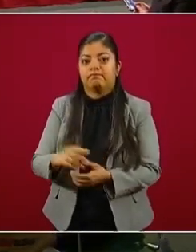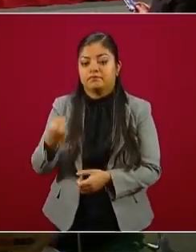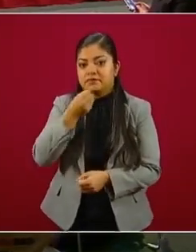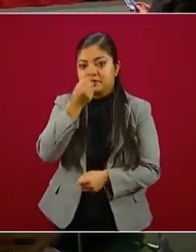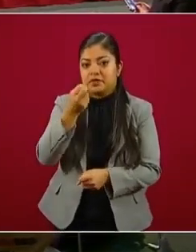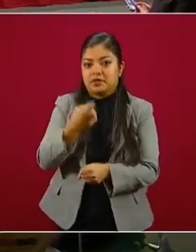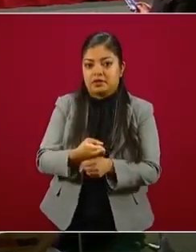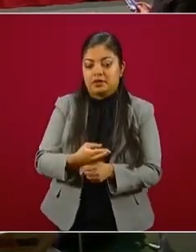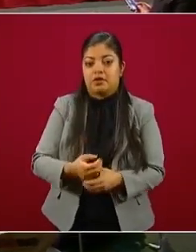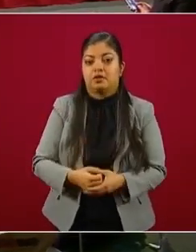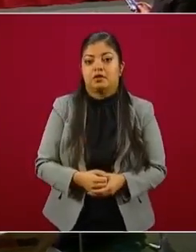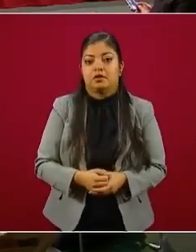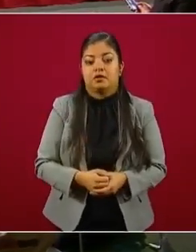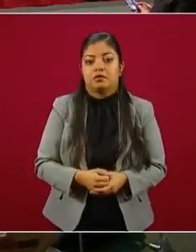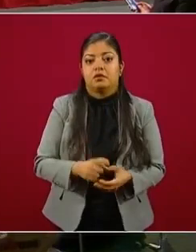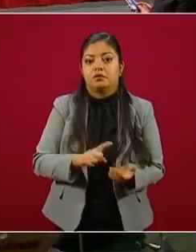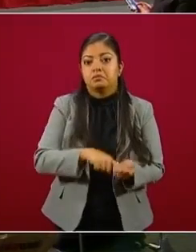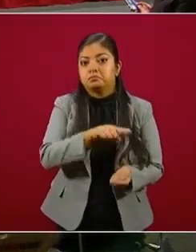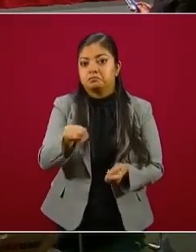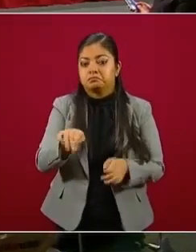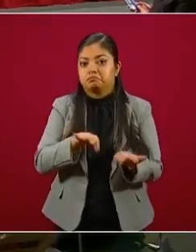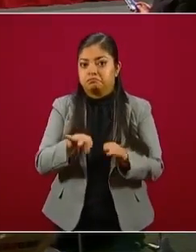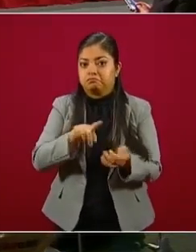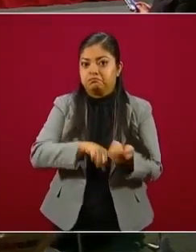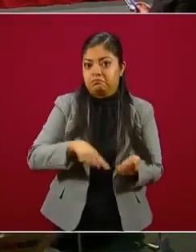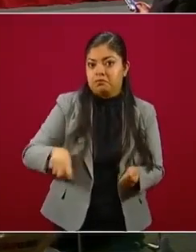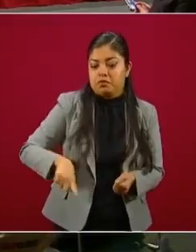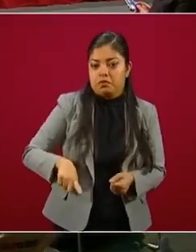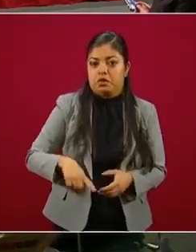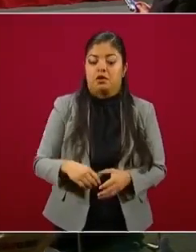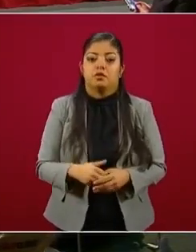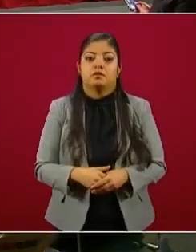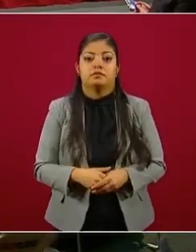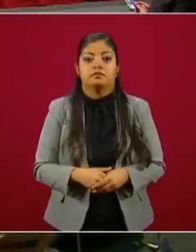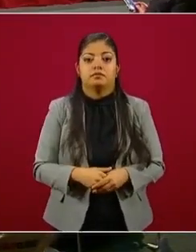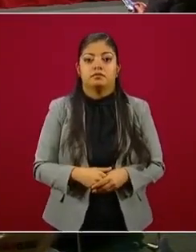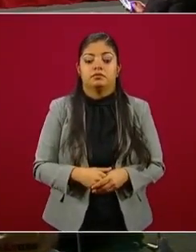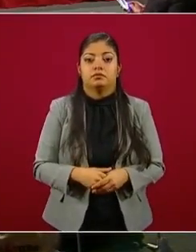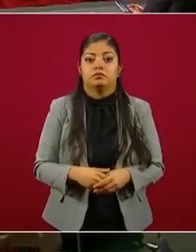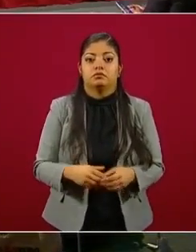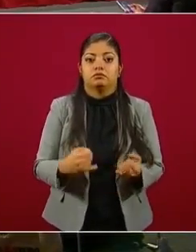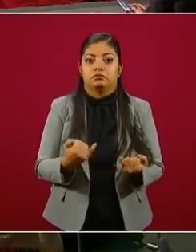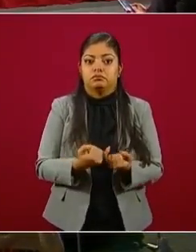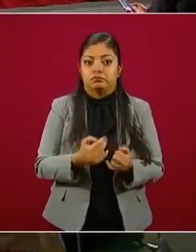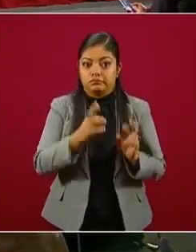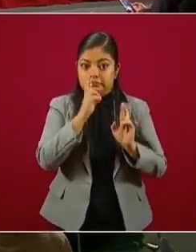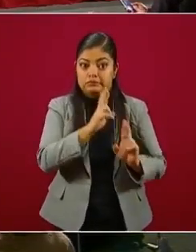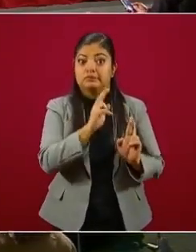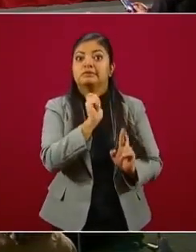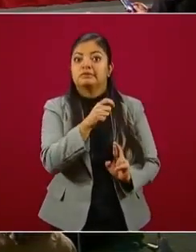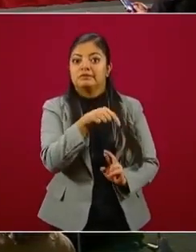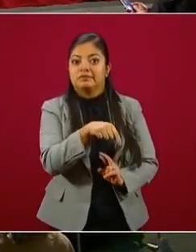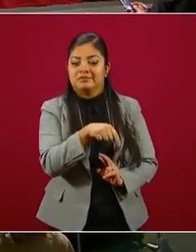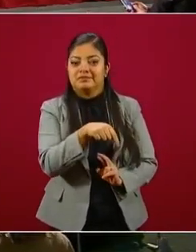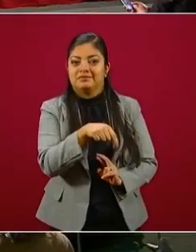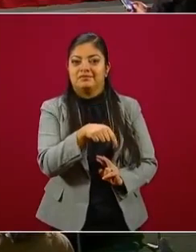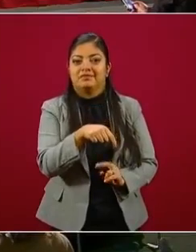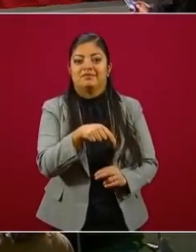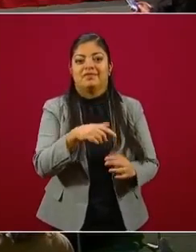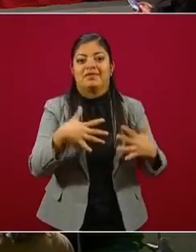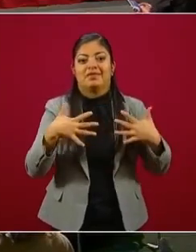secretarios, funcionarios, y muy señaladamente al patronato Teletón, que el día de hoy nos